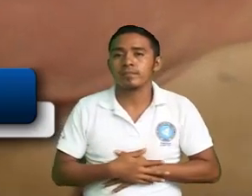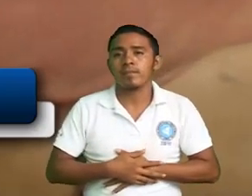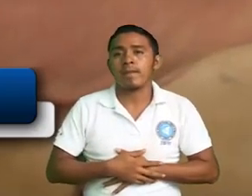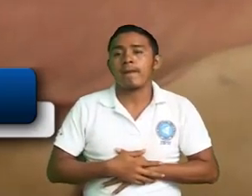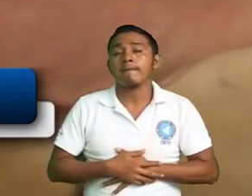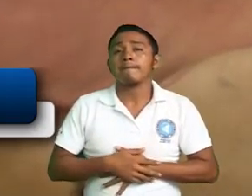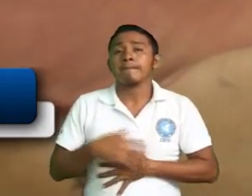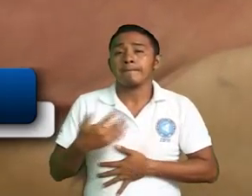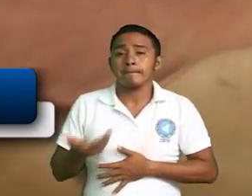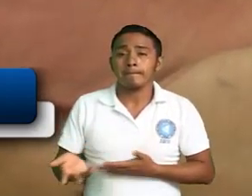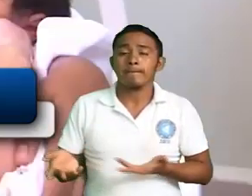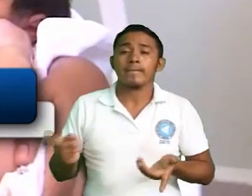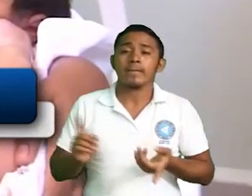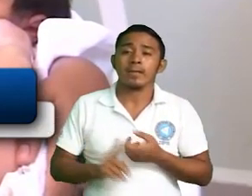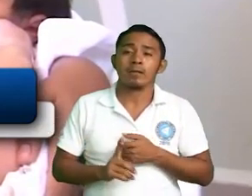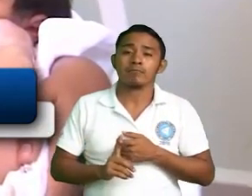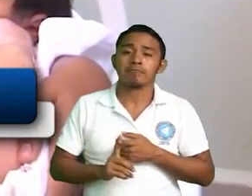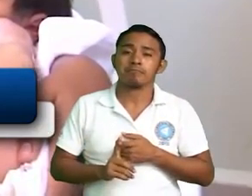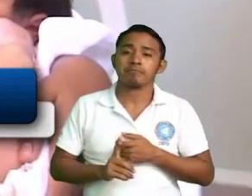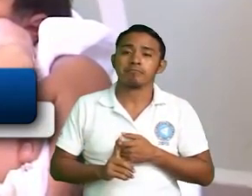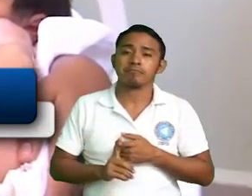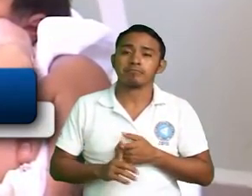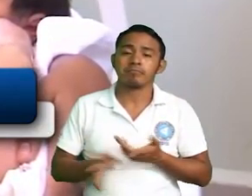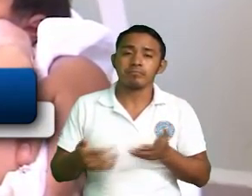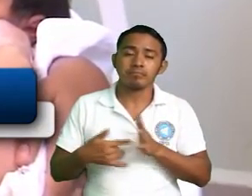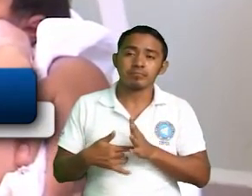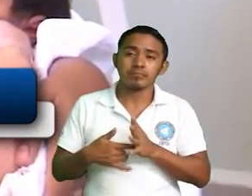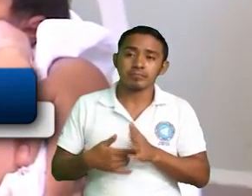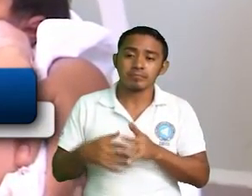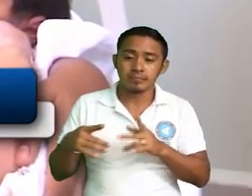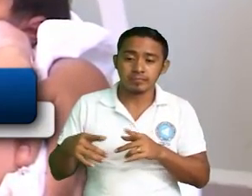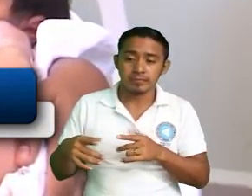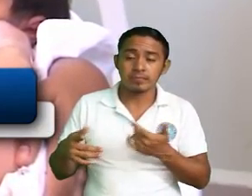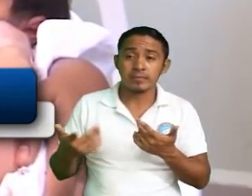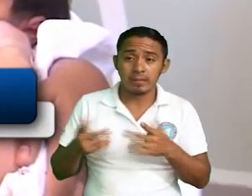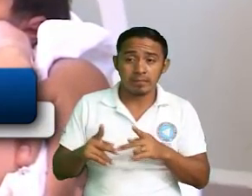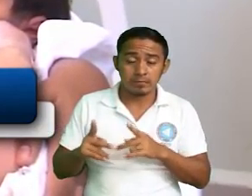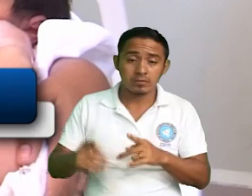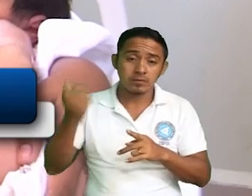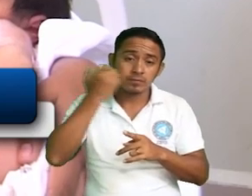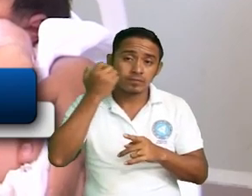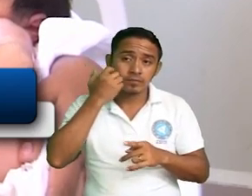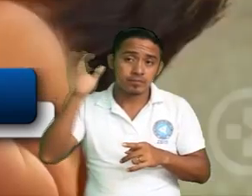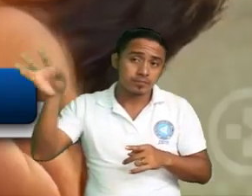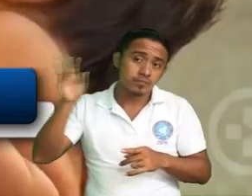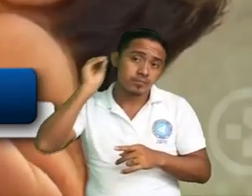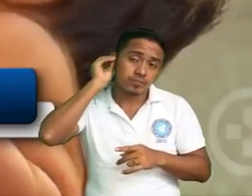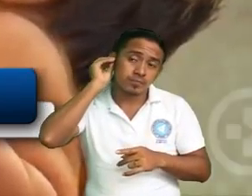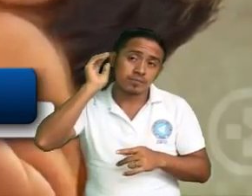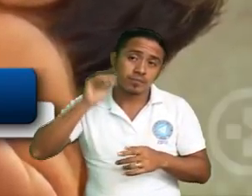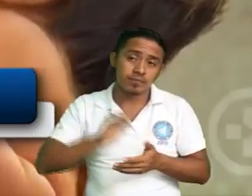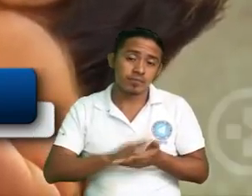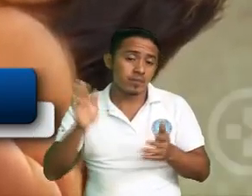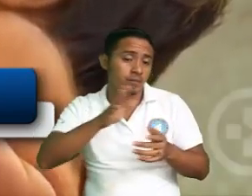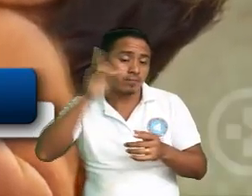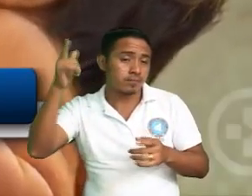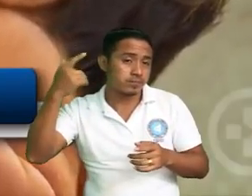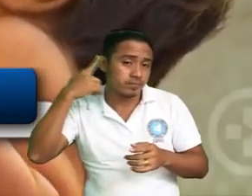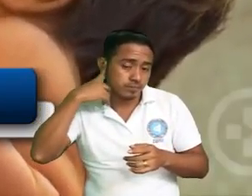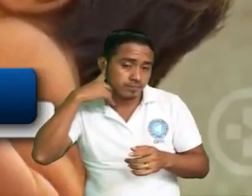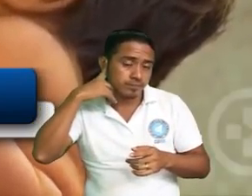Los primeros síntomas que presenta la persona cuando tiene una infección, hablando del oído externo,